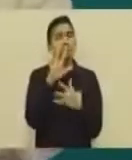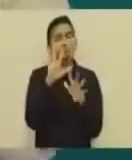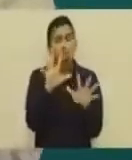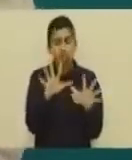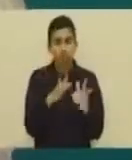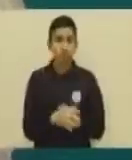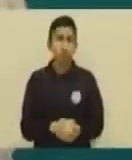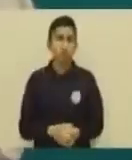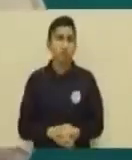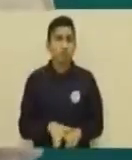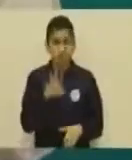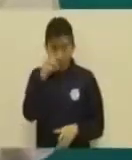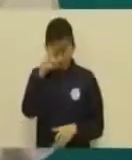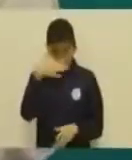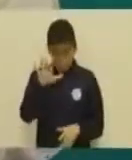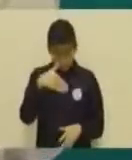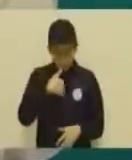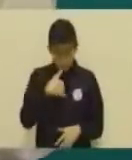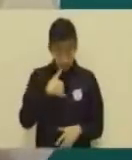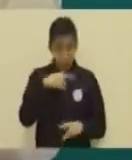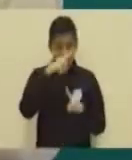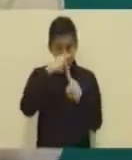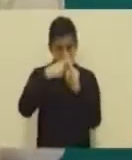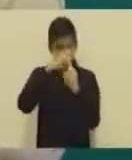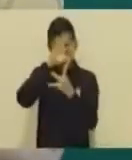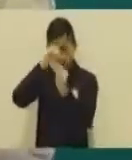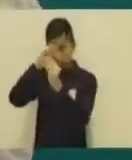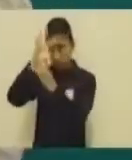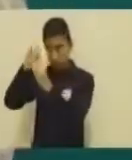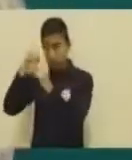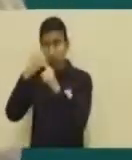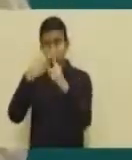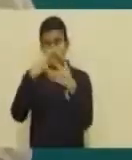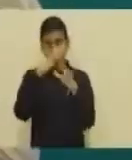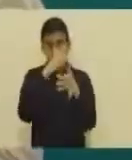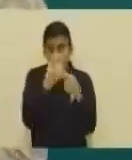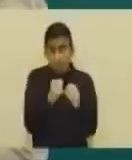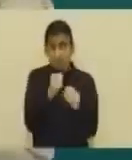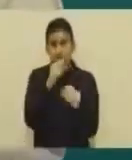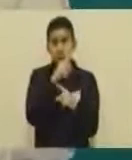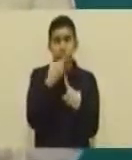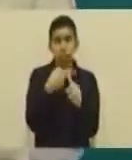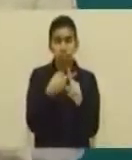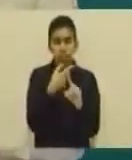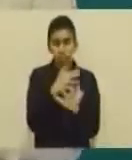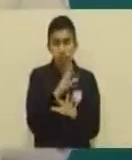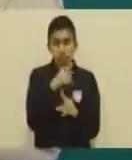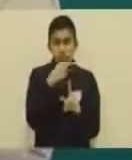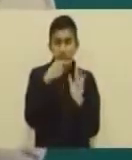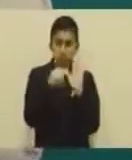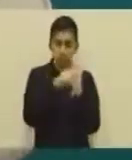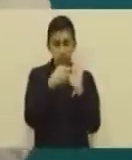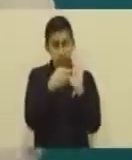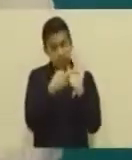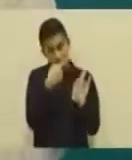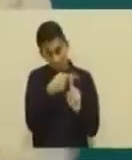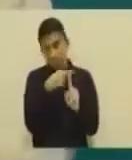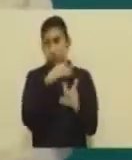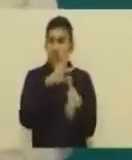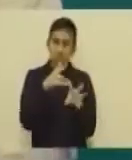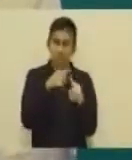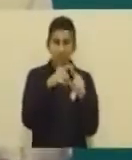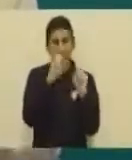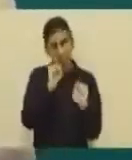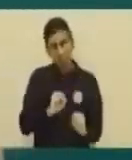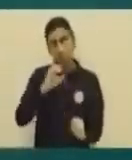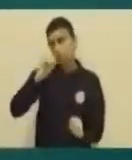Y tendríamos nosotros que hacer esta sumatoria, ¿verdad? Pero a la hora de hacer la sumatoria por los signos nos va a dar 0 y no podemos